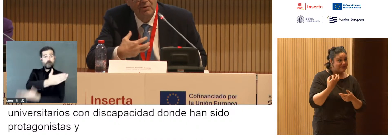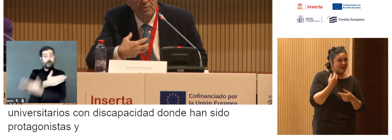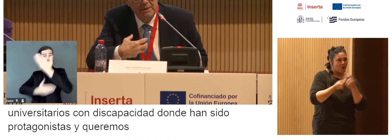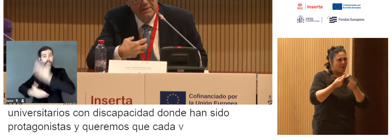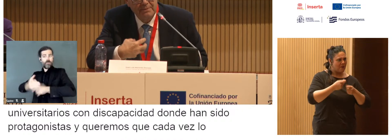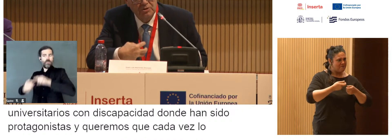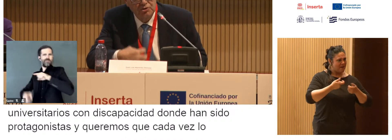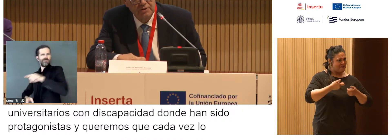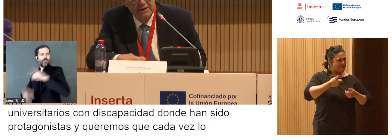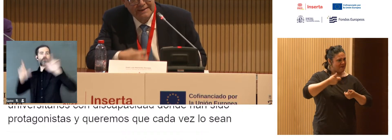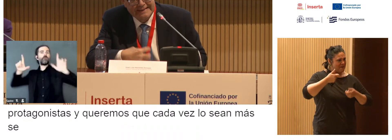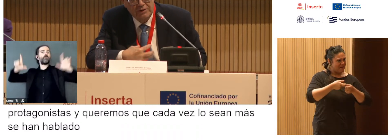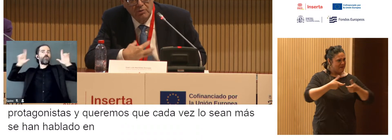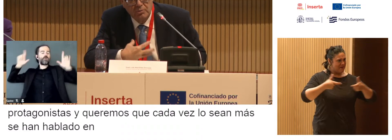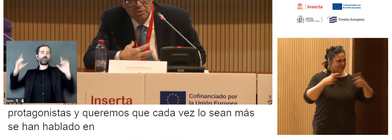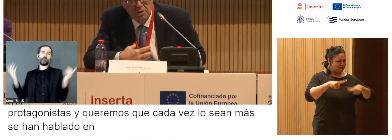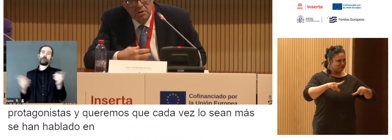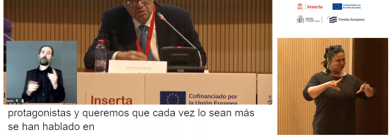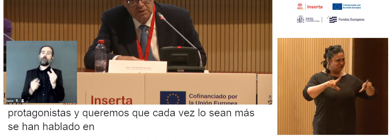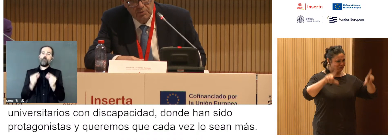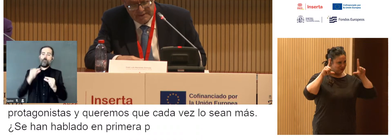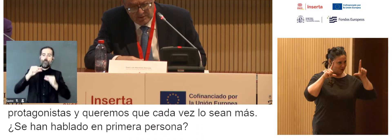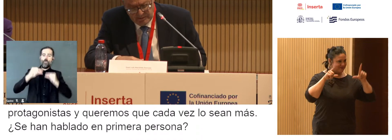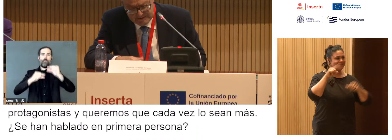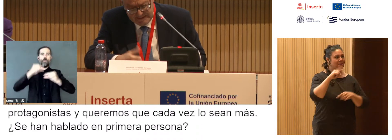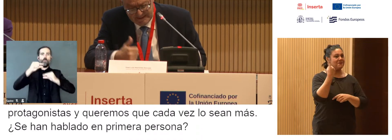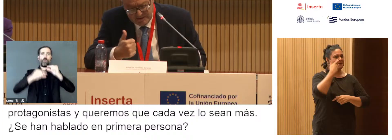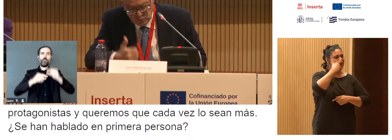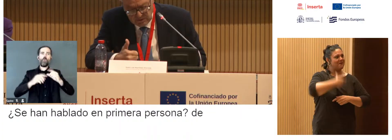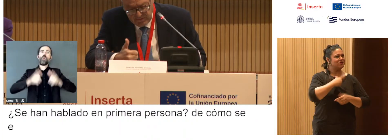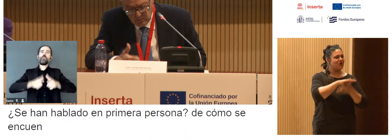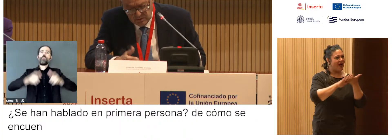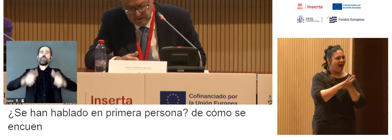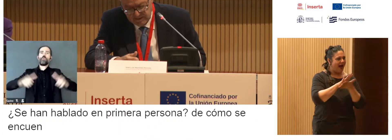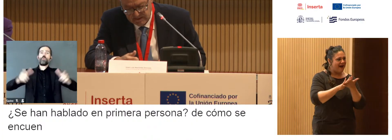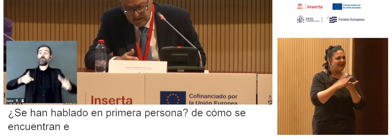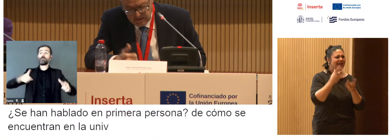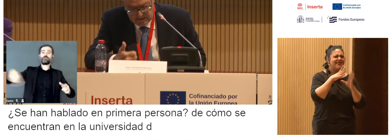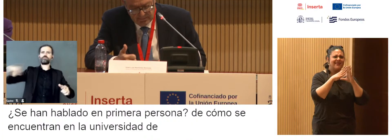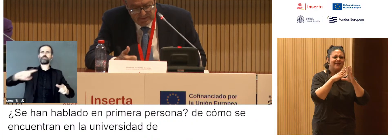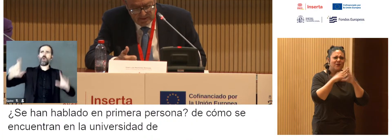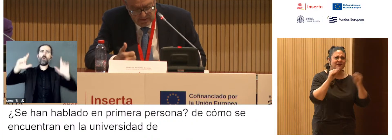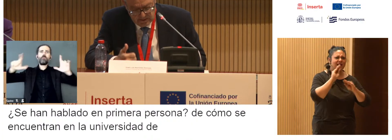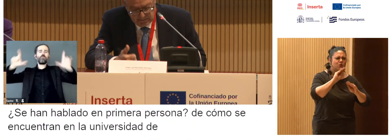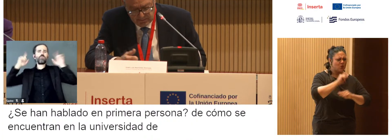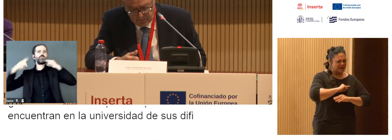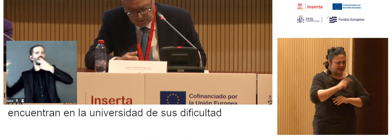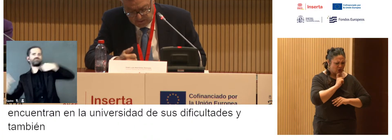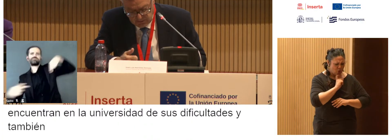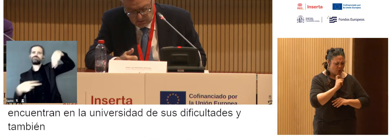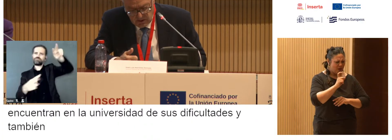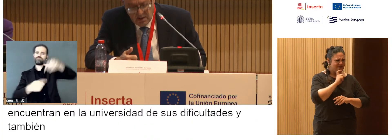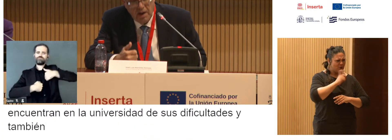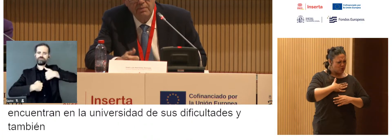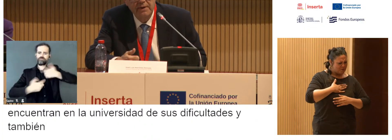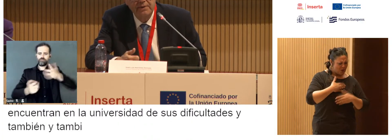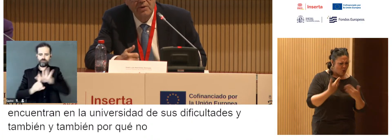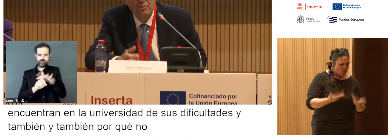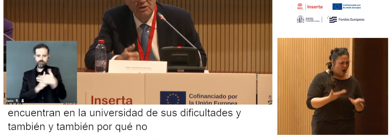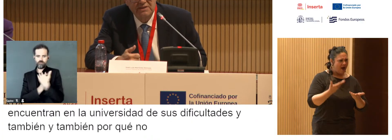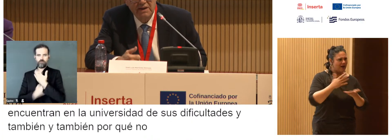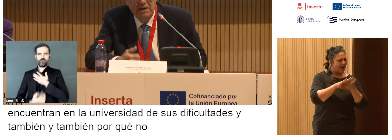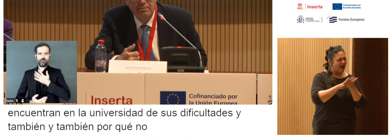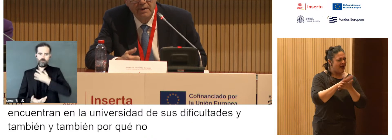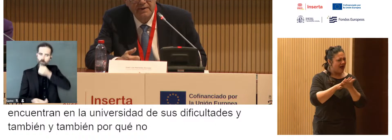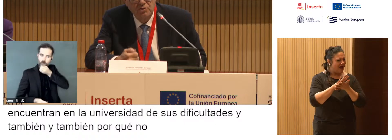más. Y han hablado en primera persona de cómo se encuentran en la universidad, de sus dificultades y también, ¿por qué no?, hablar de